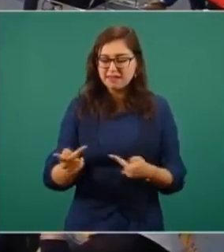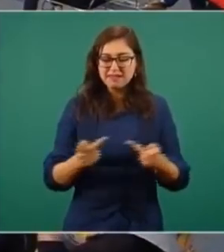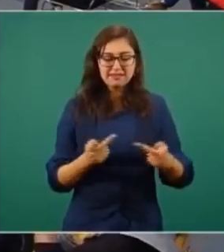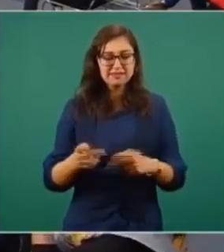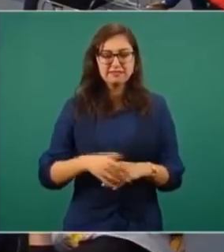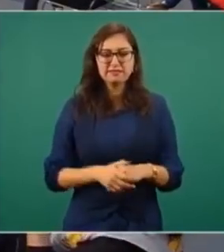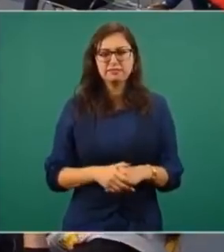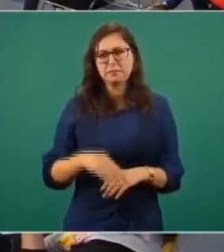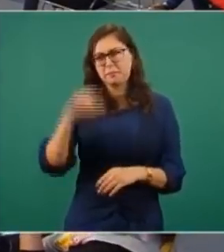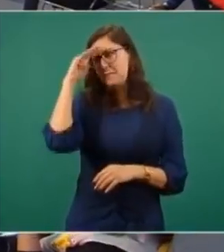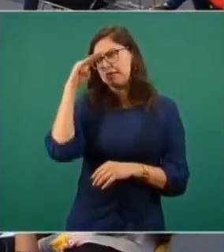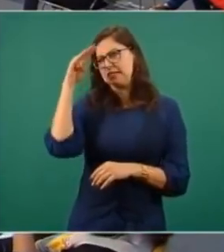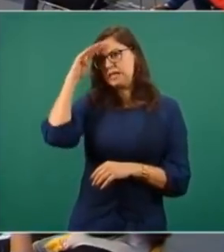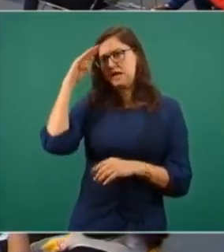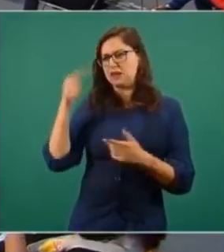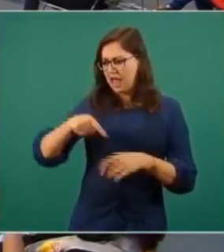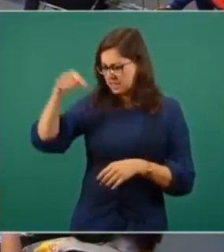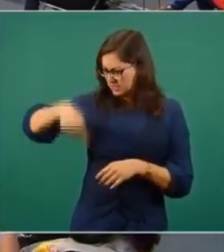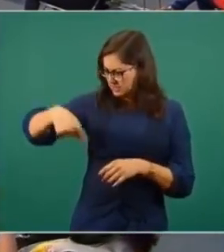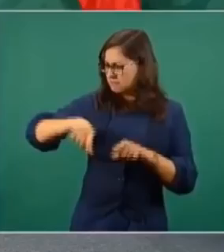No había una política para eso,